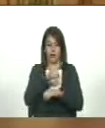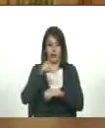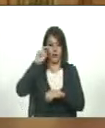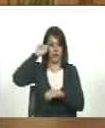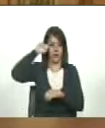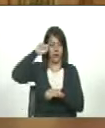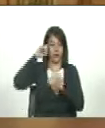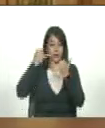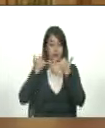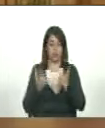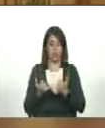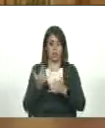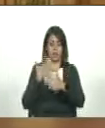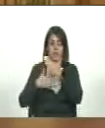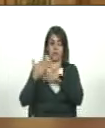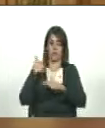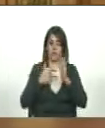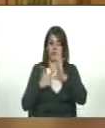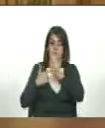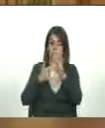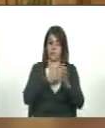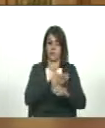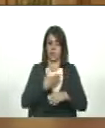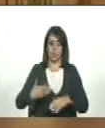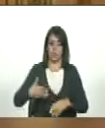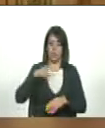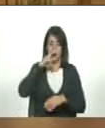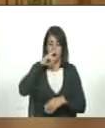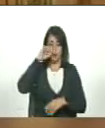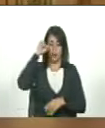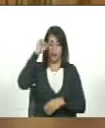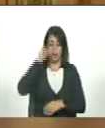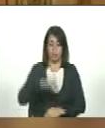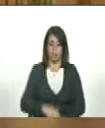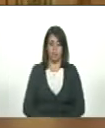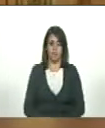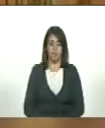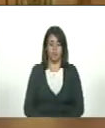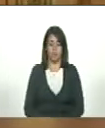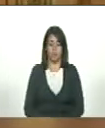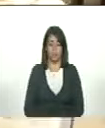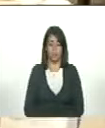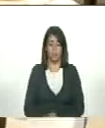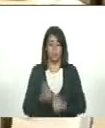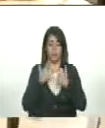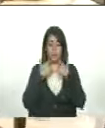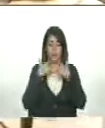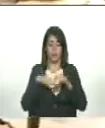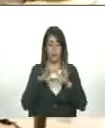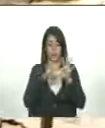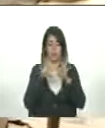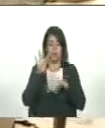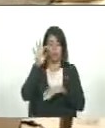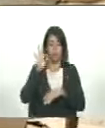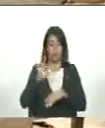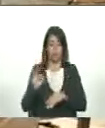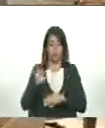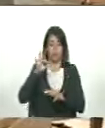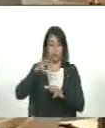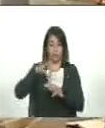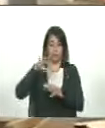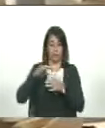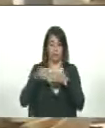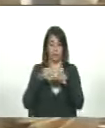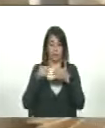como ya lo ha expuesto el presidente Nicolás Maduro, cómo perdimos el 99% de los ingresos